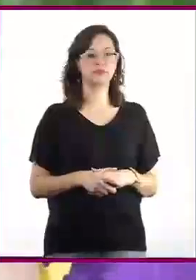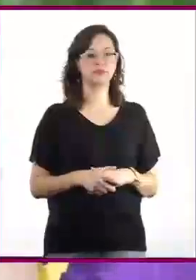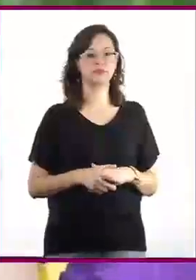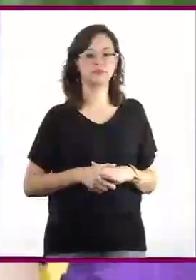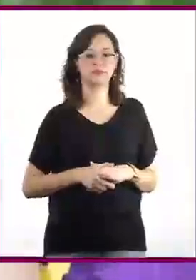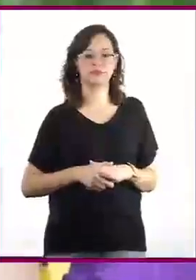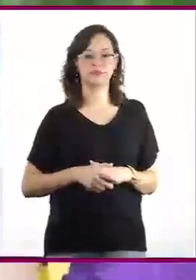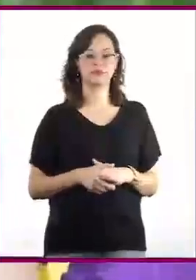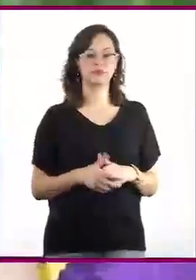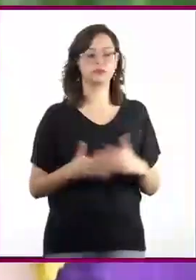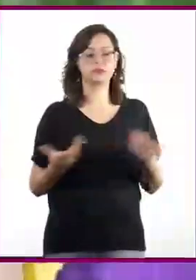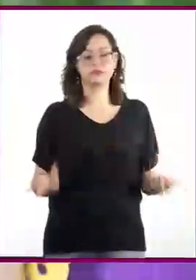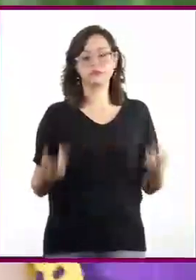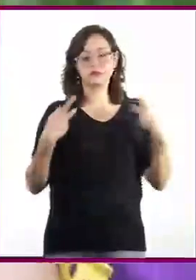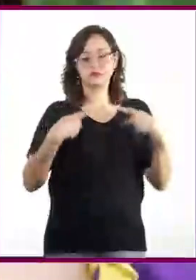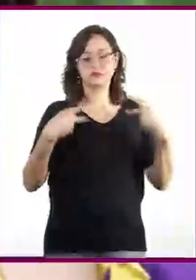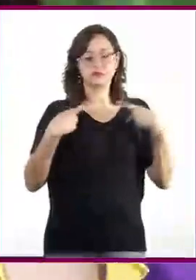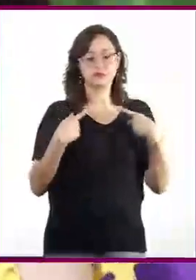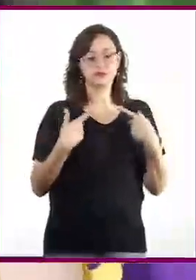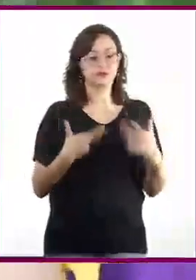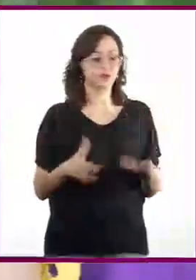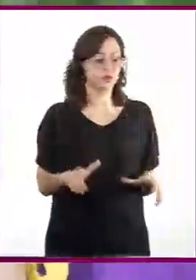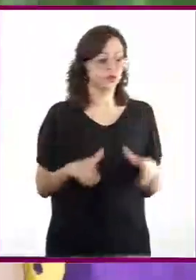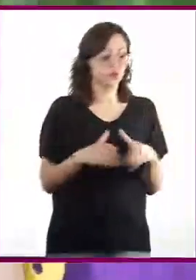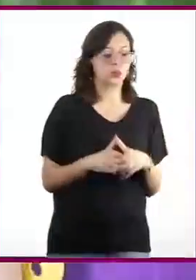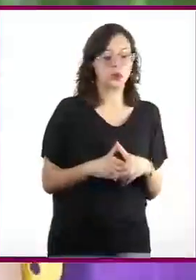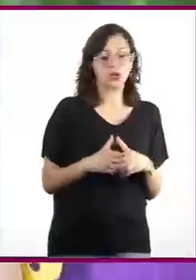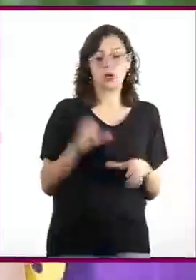personas y a la cultura de una comunidad o de un